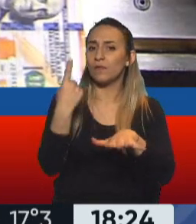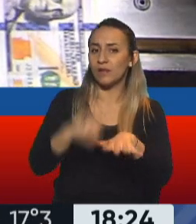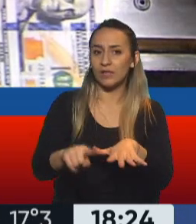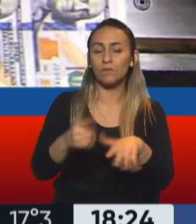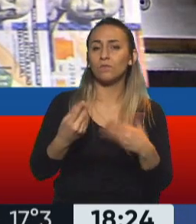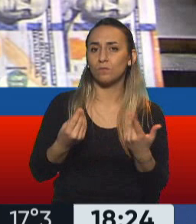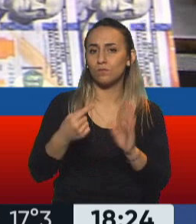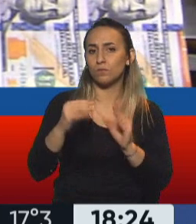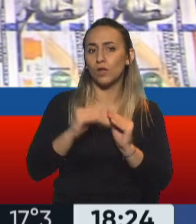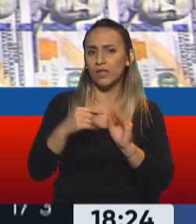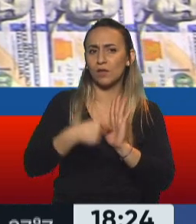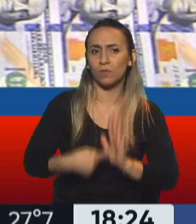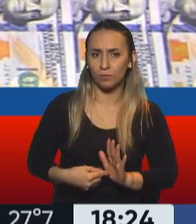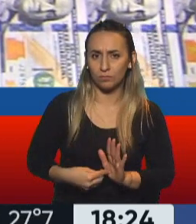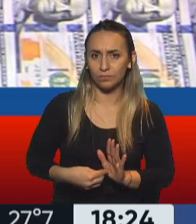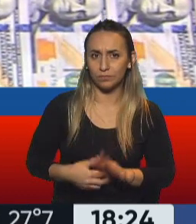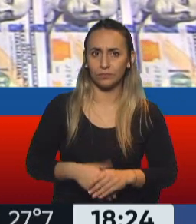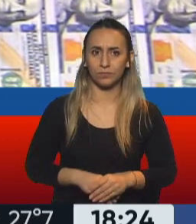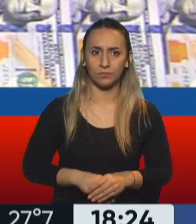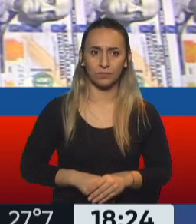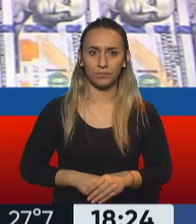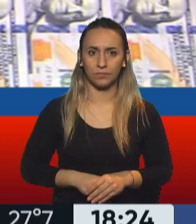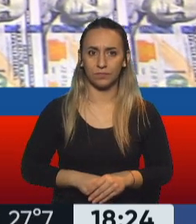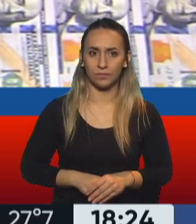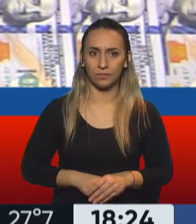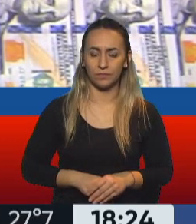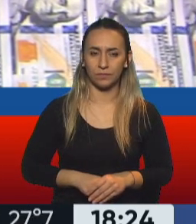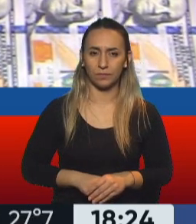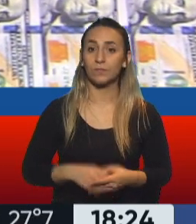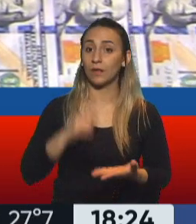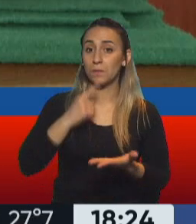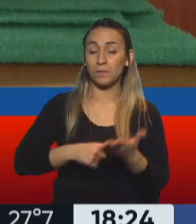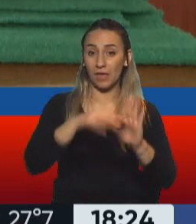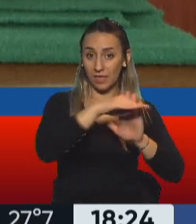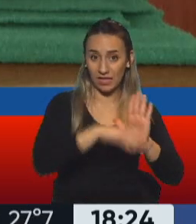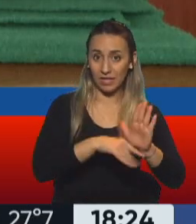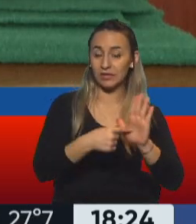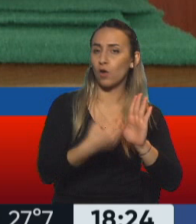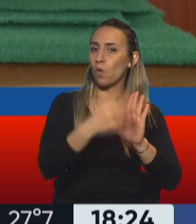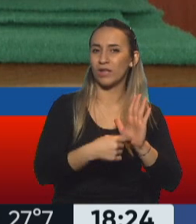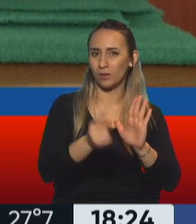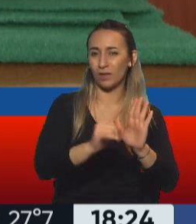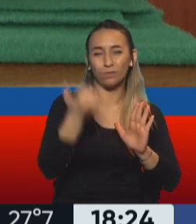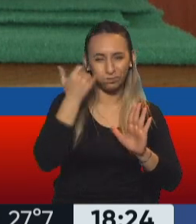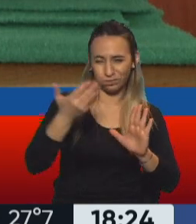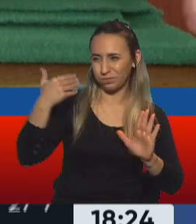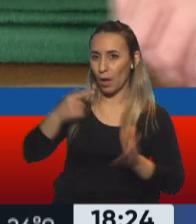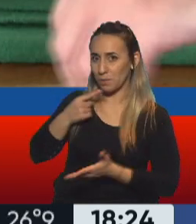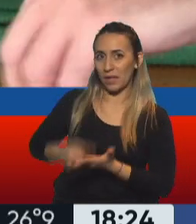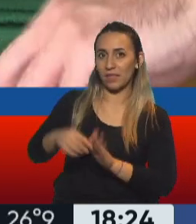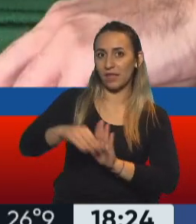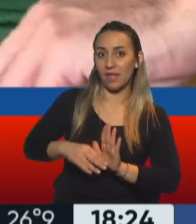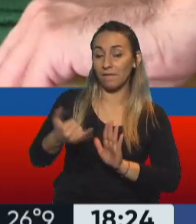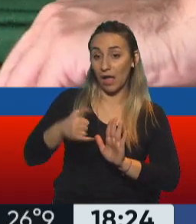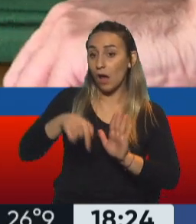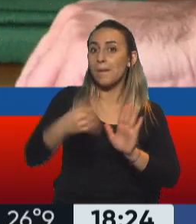te decía antes, Feli, a ver, estas medidas se suman a otro tipo de medidas que ya veníamos arrastrando, digamos, a otro tipo